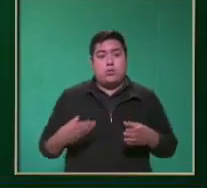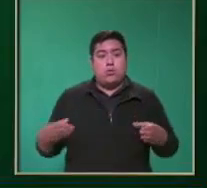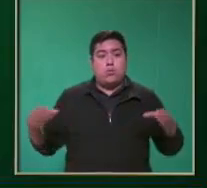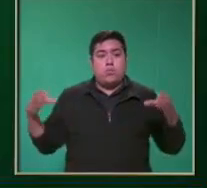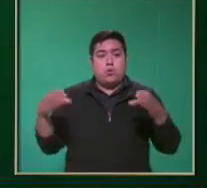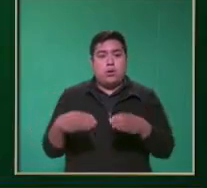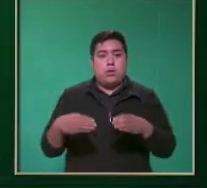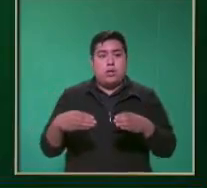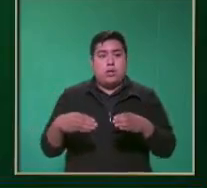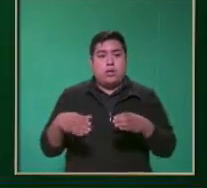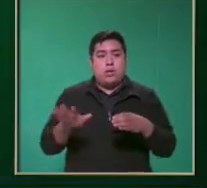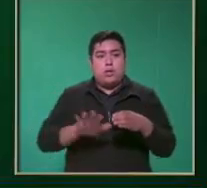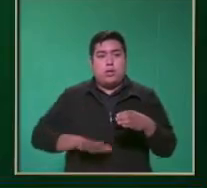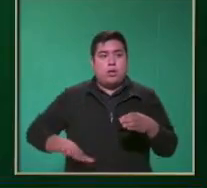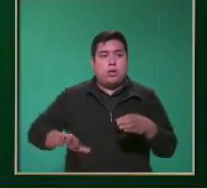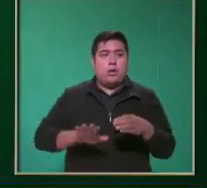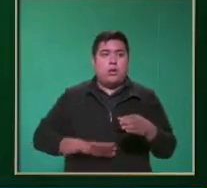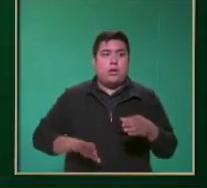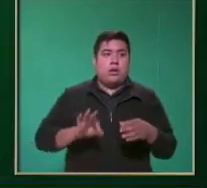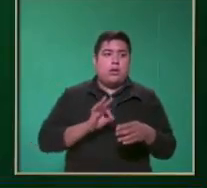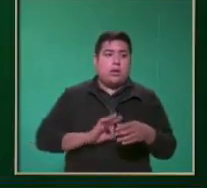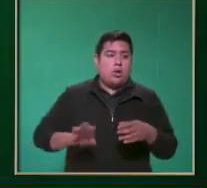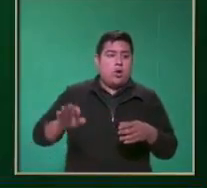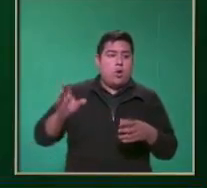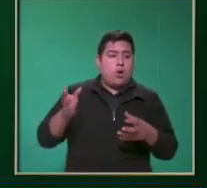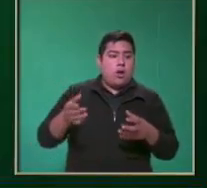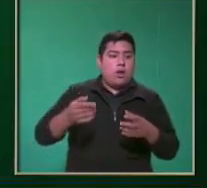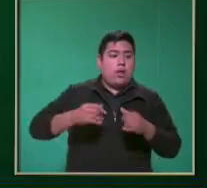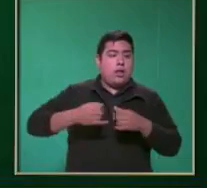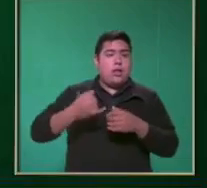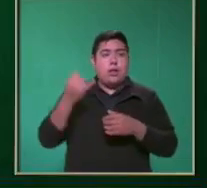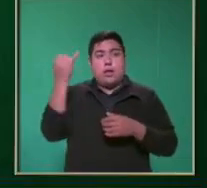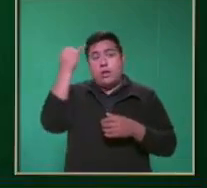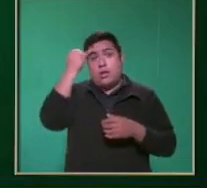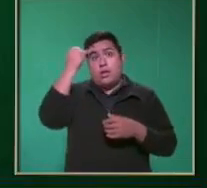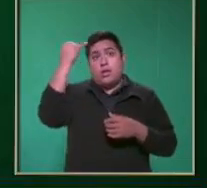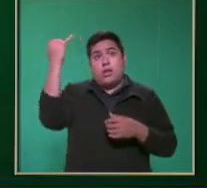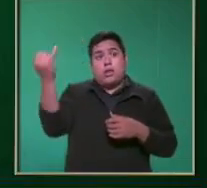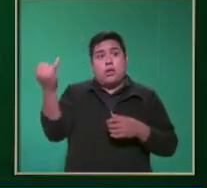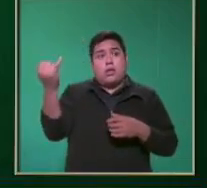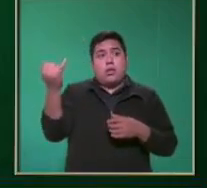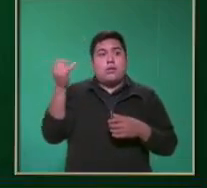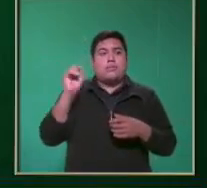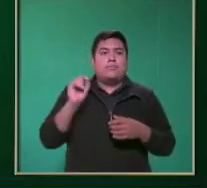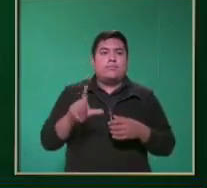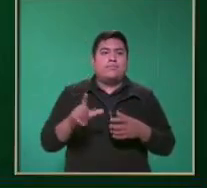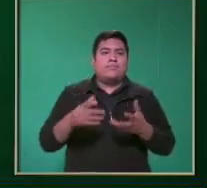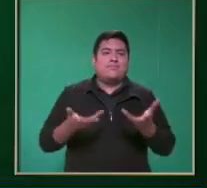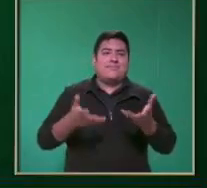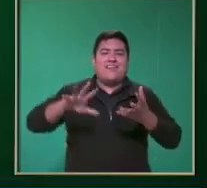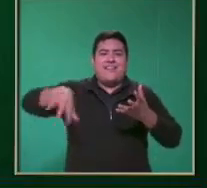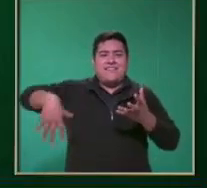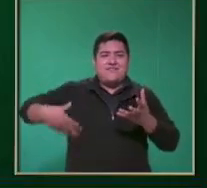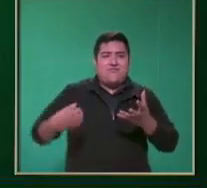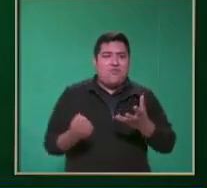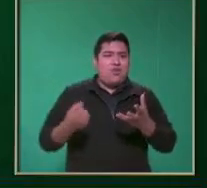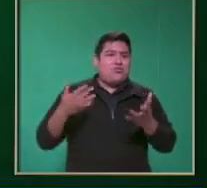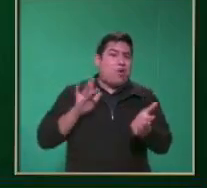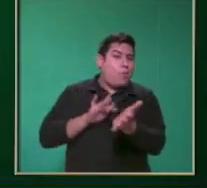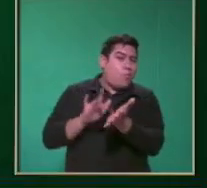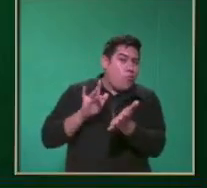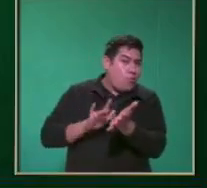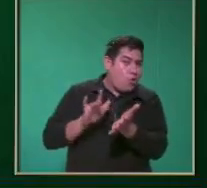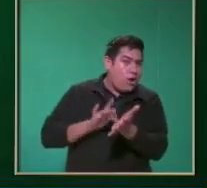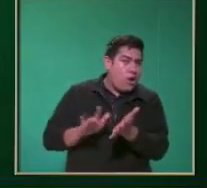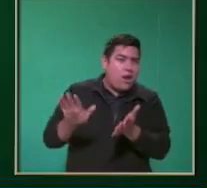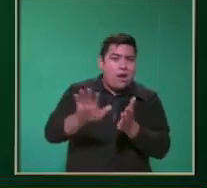localidades podemos aportar ideas, inclusive podemos aportar nuestro esfuerzo para